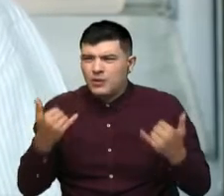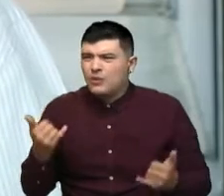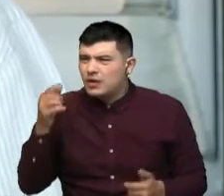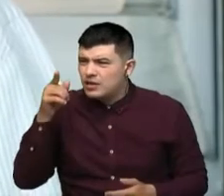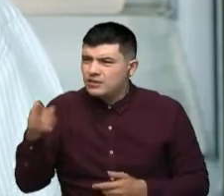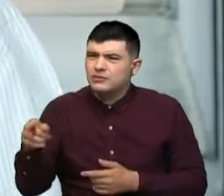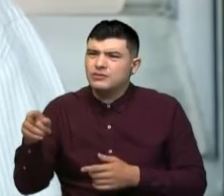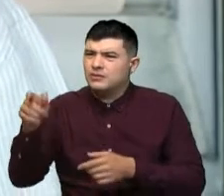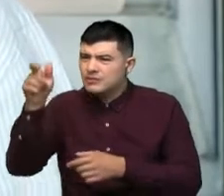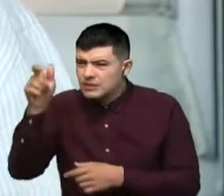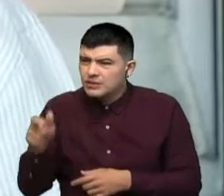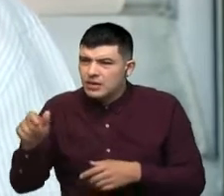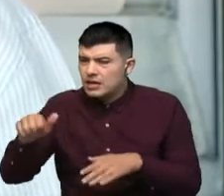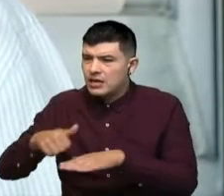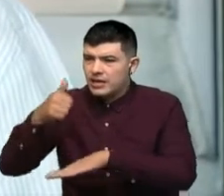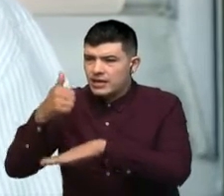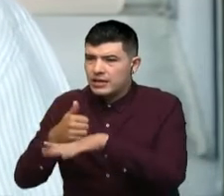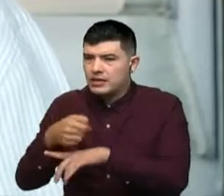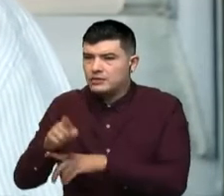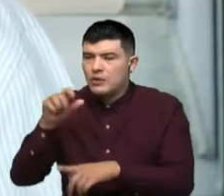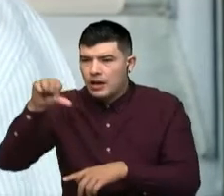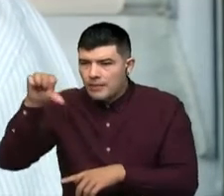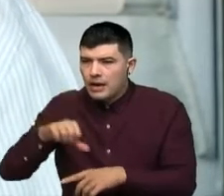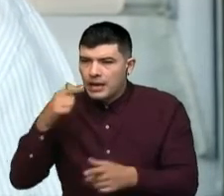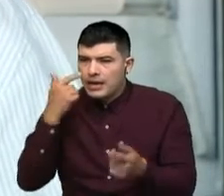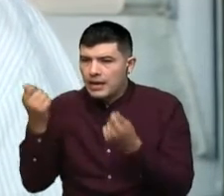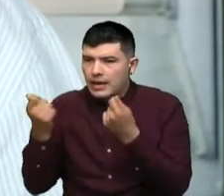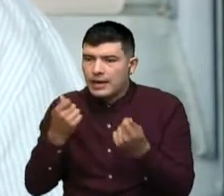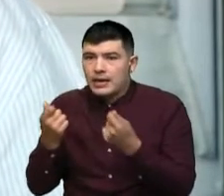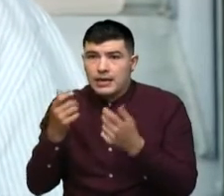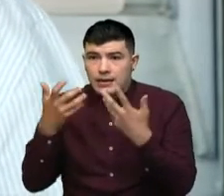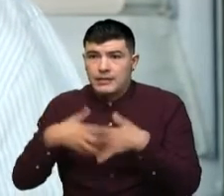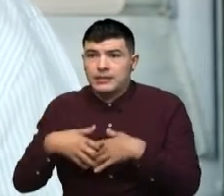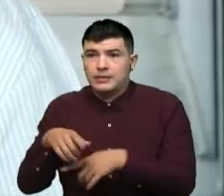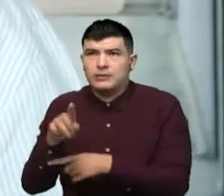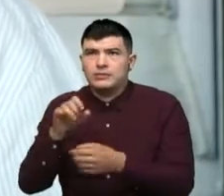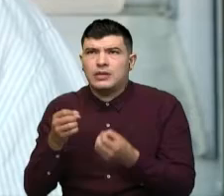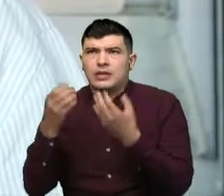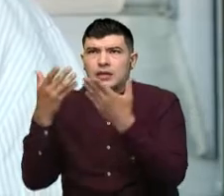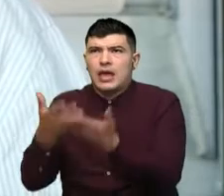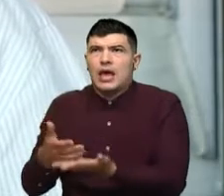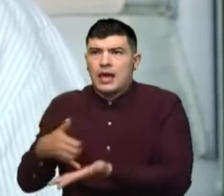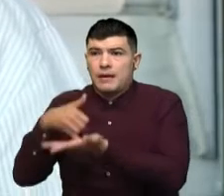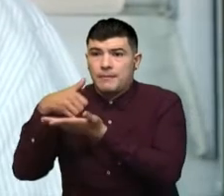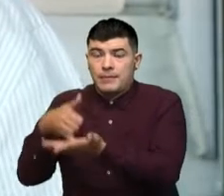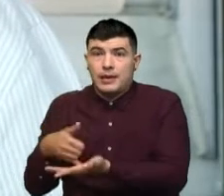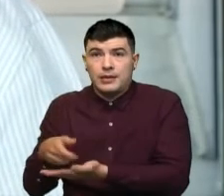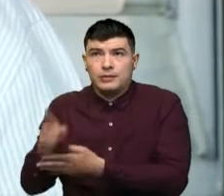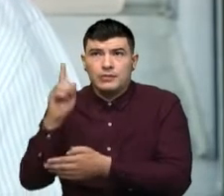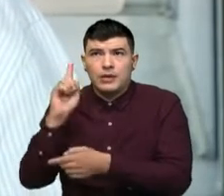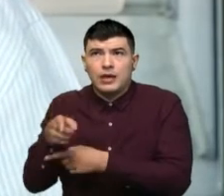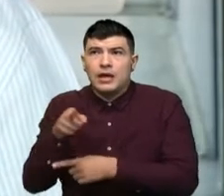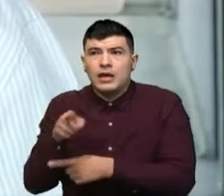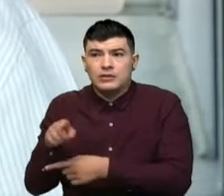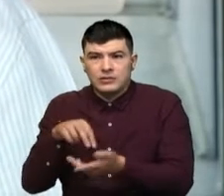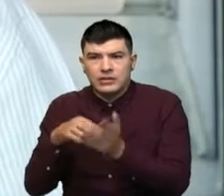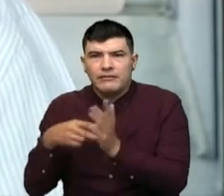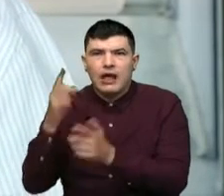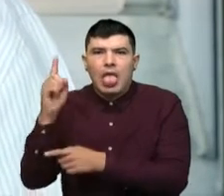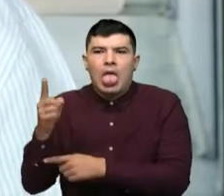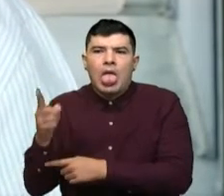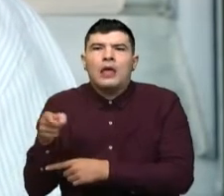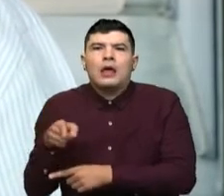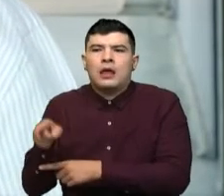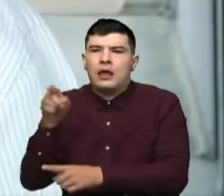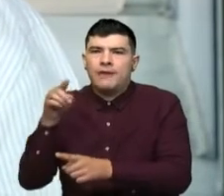supuestamente del ente por los malos manejos de la empresa deseo y lo premian con un favor político y eso llama politiquería y